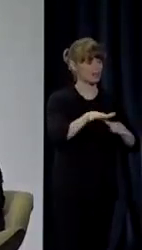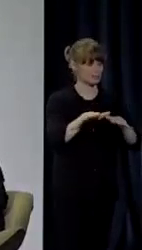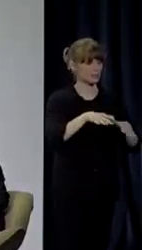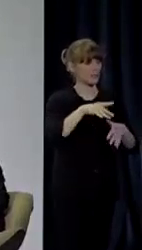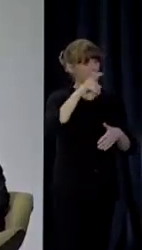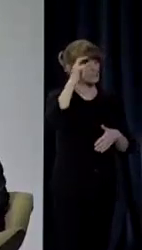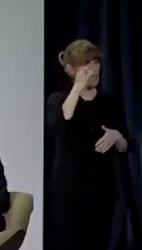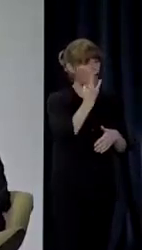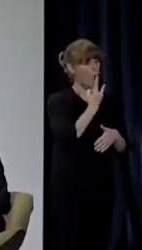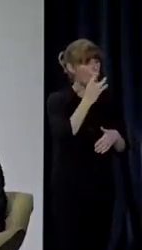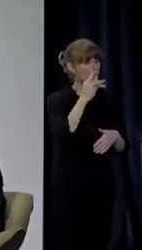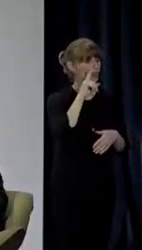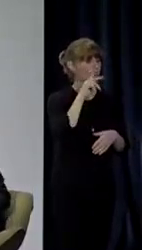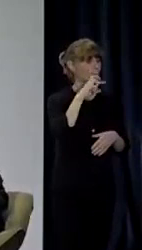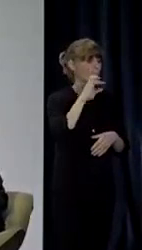EUIPO.